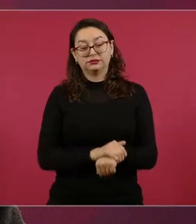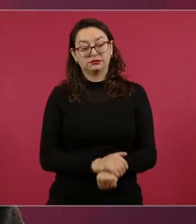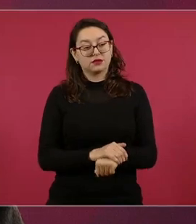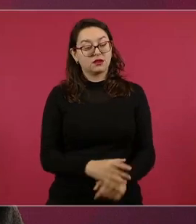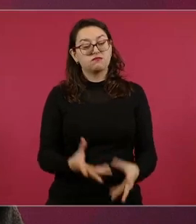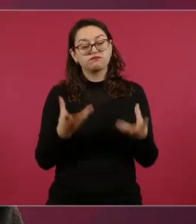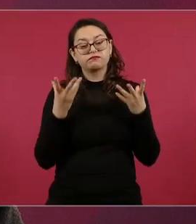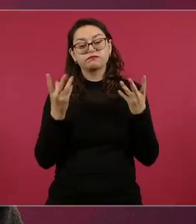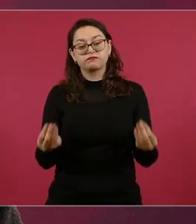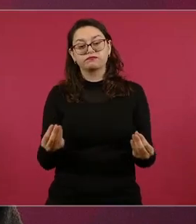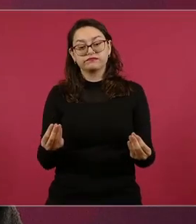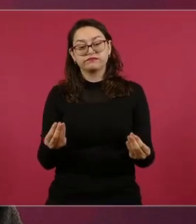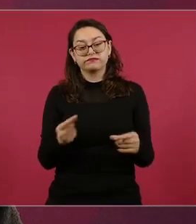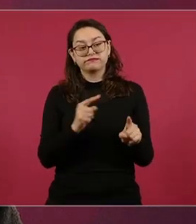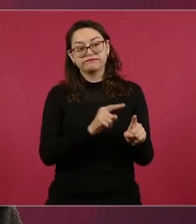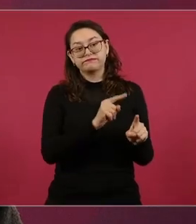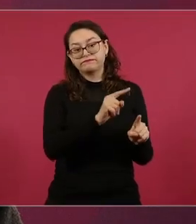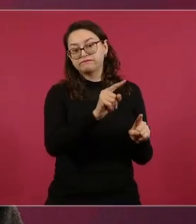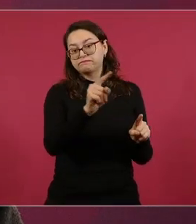Armando